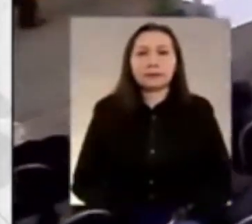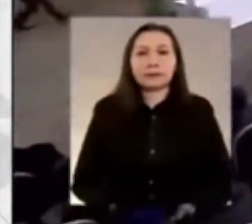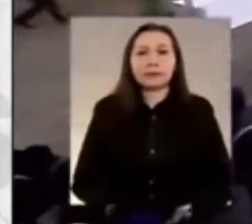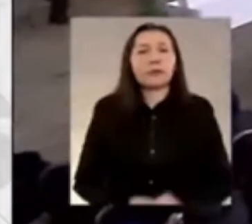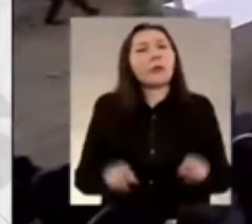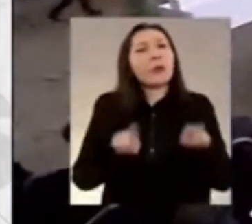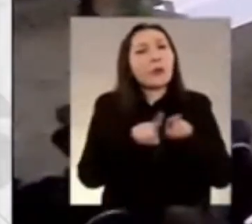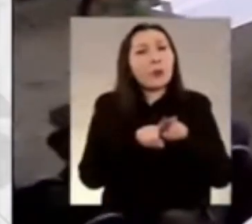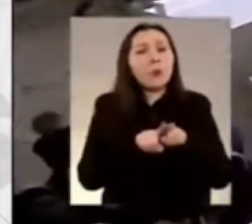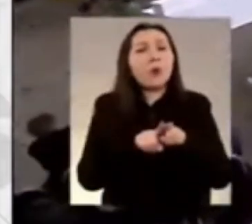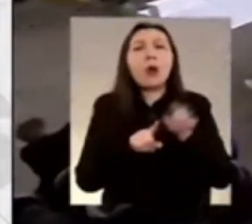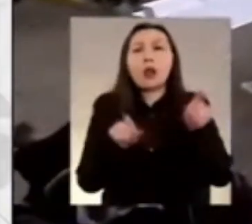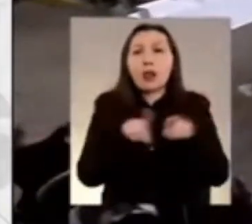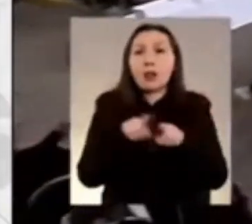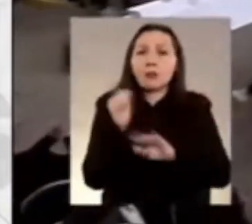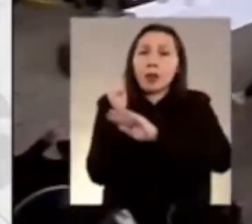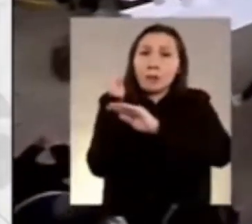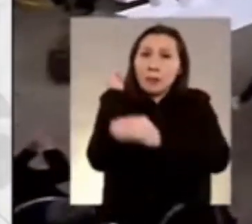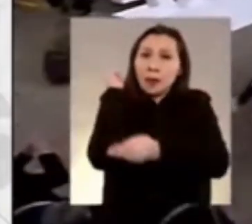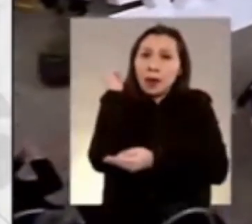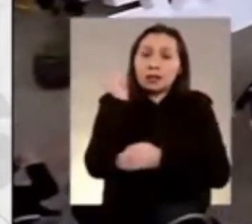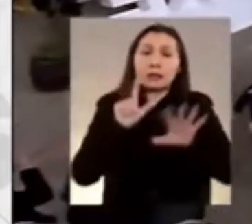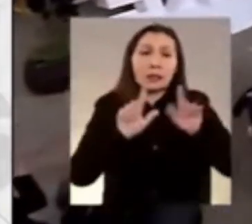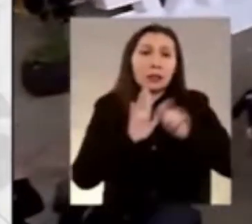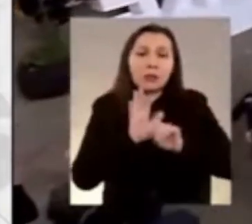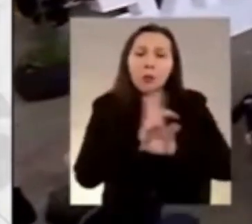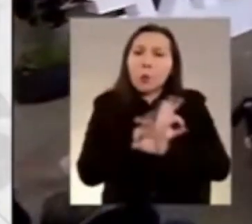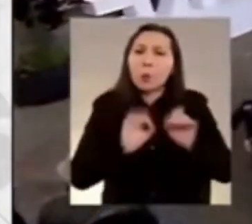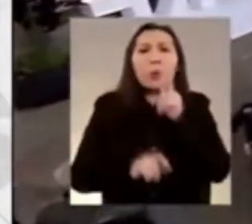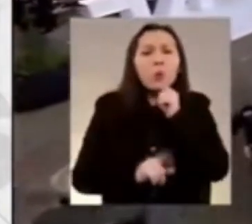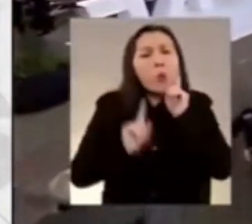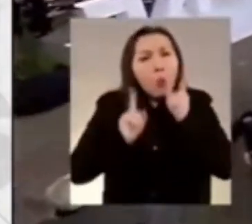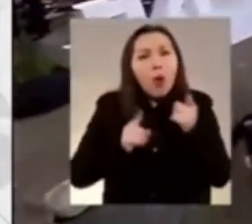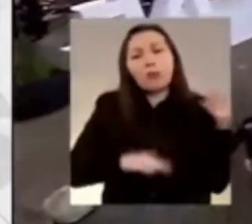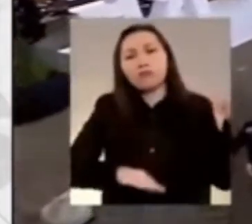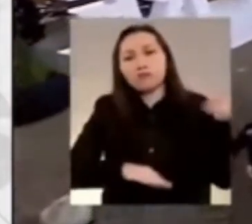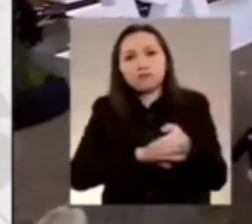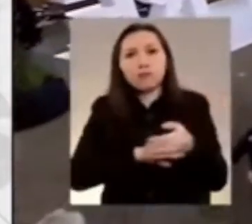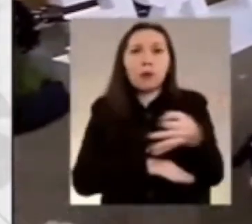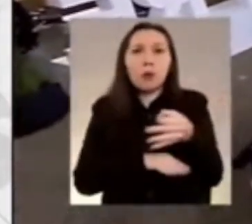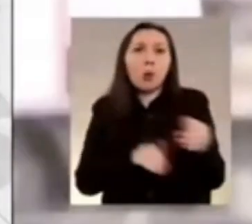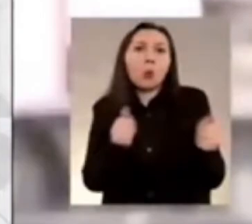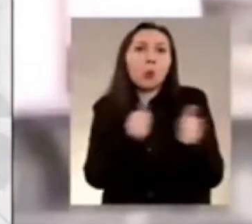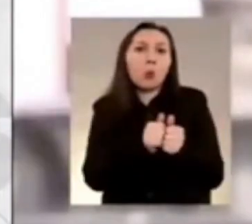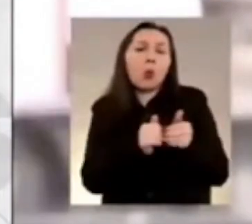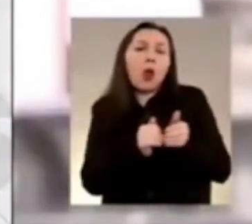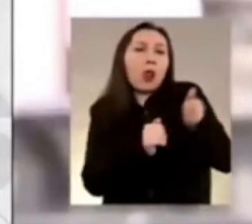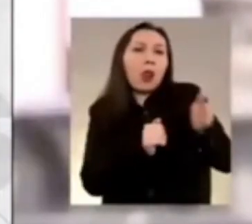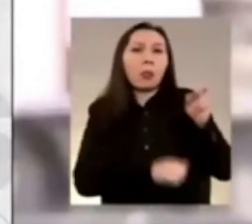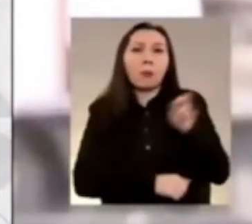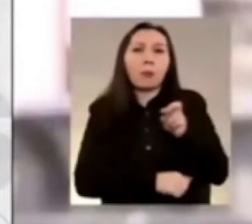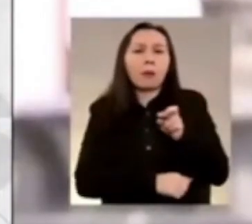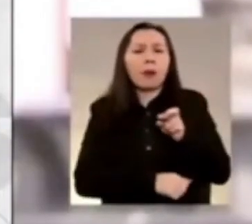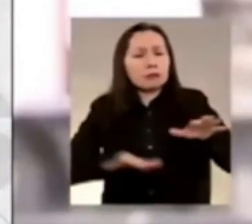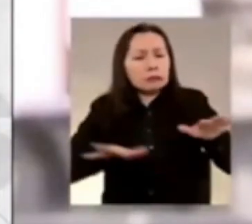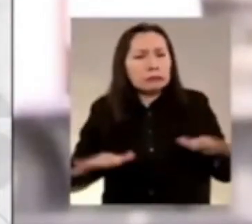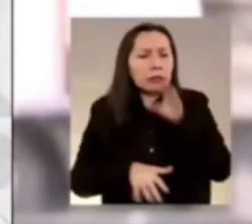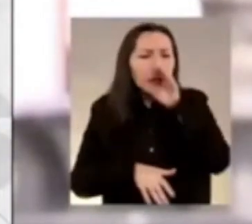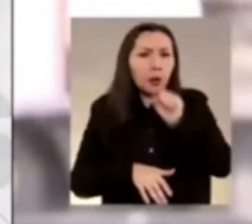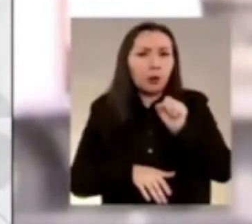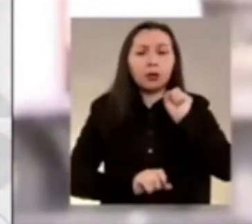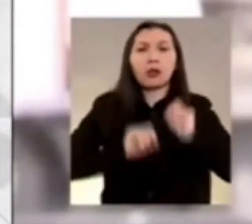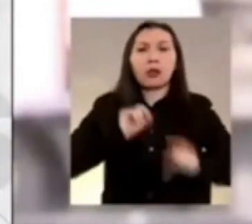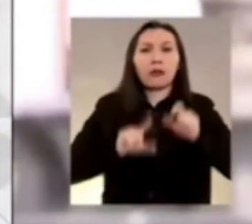Y aunque tenía un embarazo de 7 meses, nunca dudó estar en La Moneda al lado de mi padre en la resistencia y